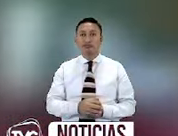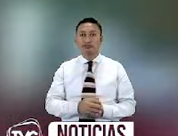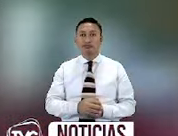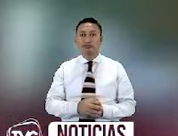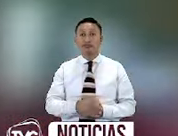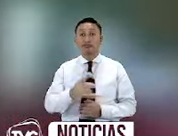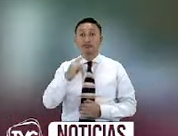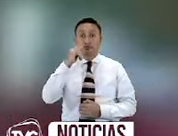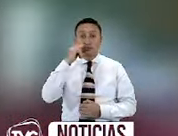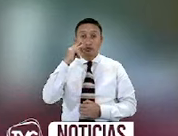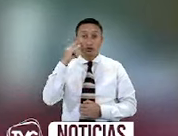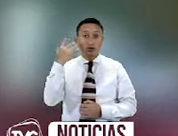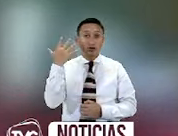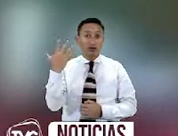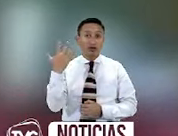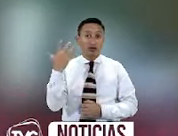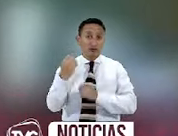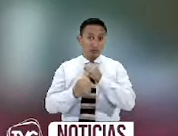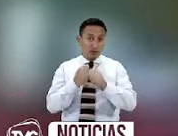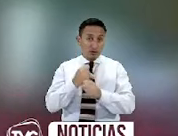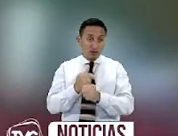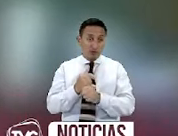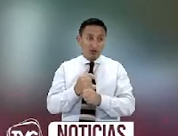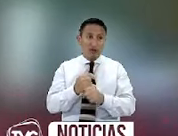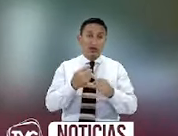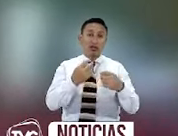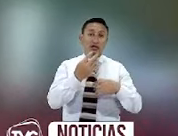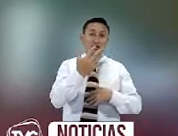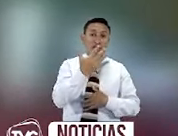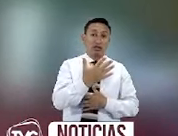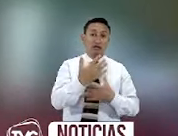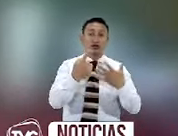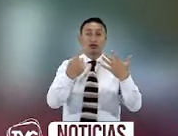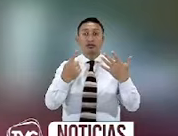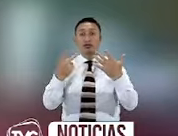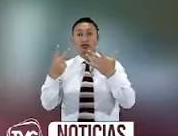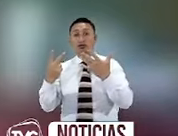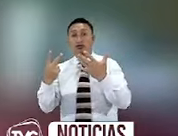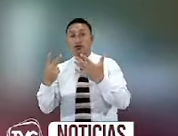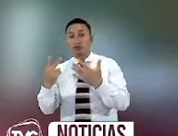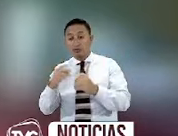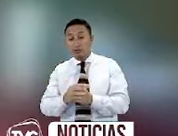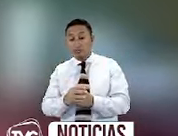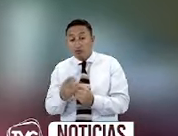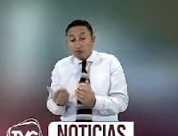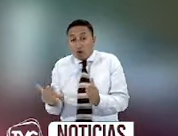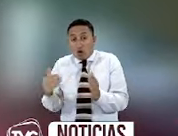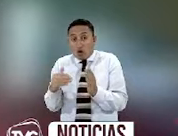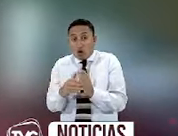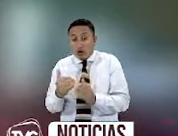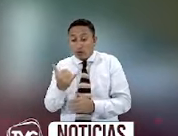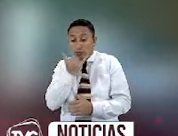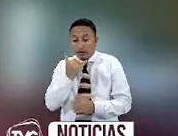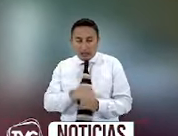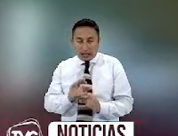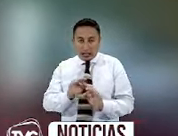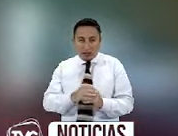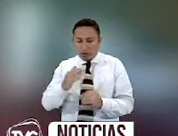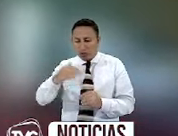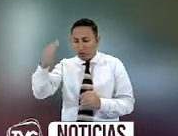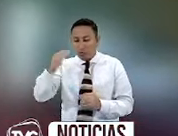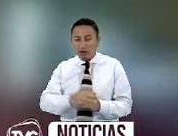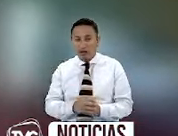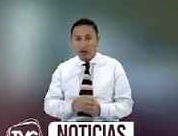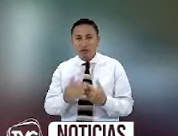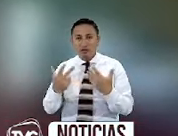quinto, sexto y séptimo no les hice repetir el año, hasta el momento en el que llegan a octavo van a estar